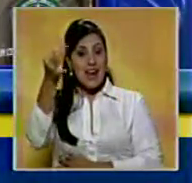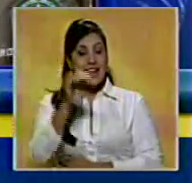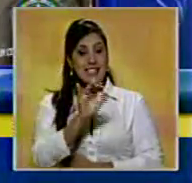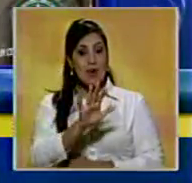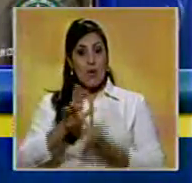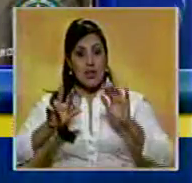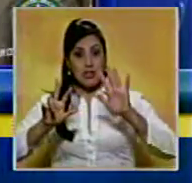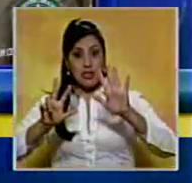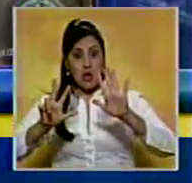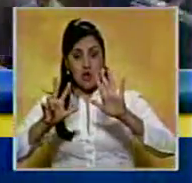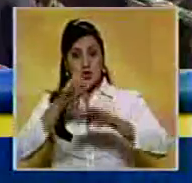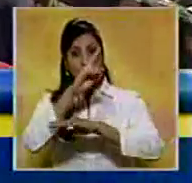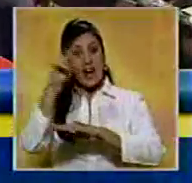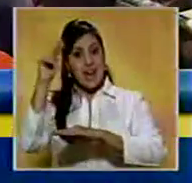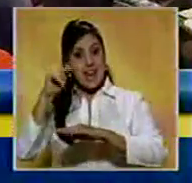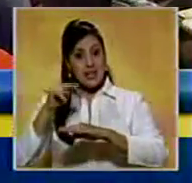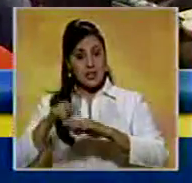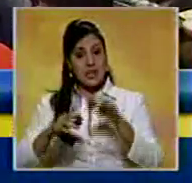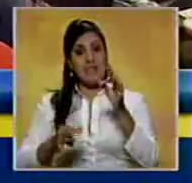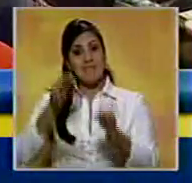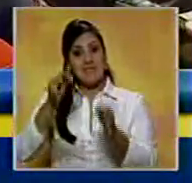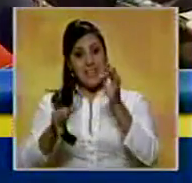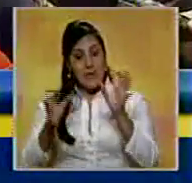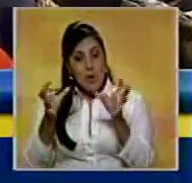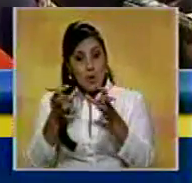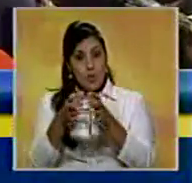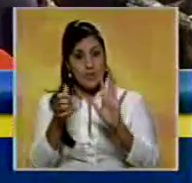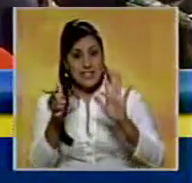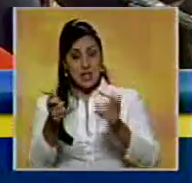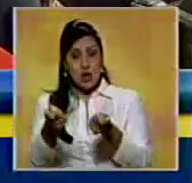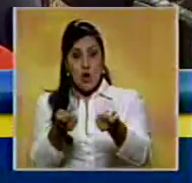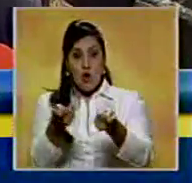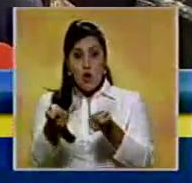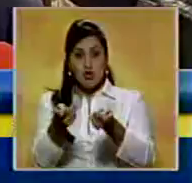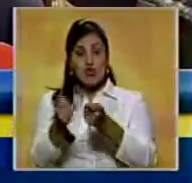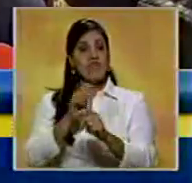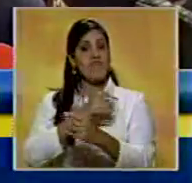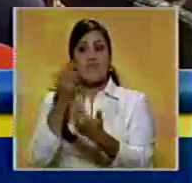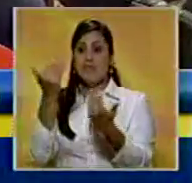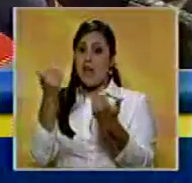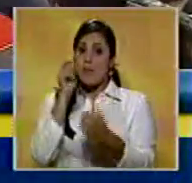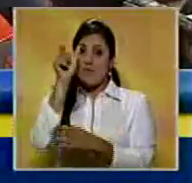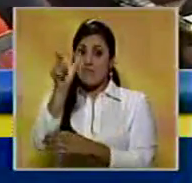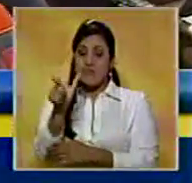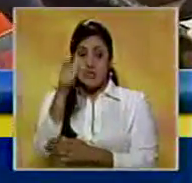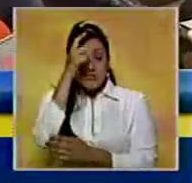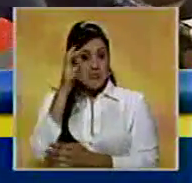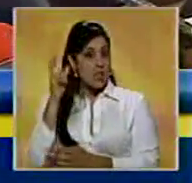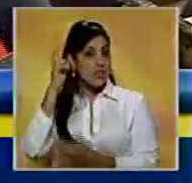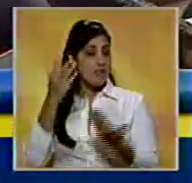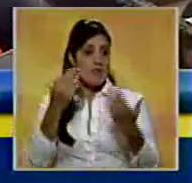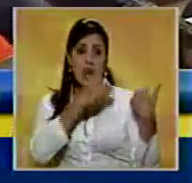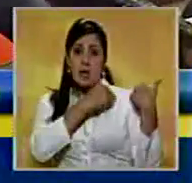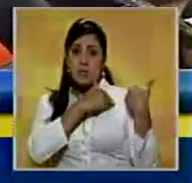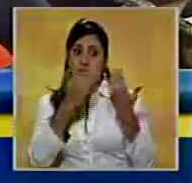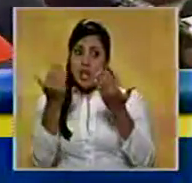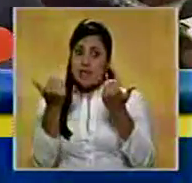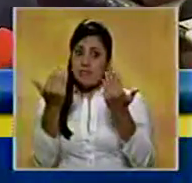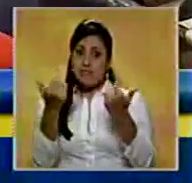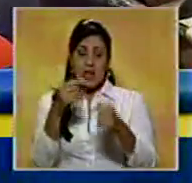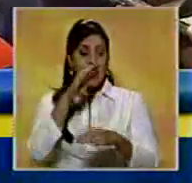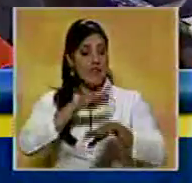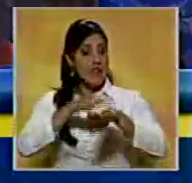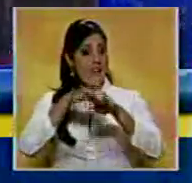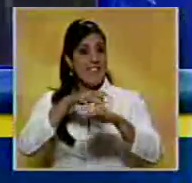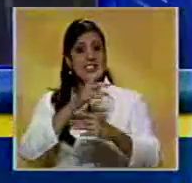58 a nivel nacional ante el tribunal sexto de control y se remitirá a la cancillería organismo que se encargará de hacer